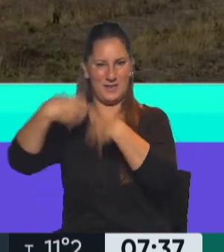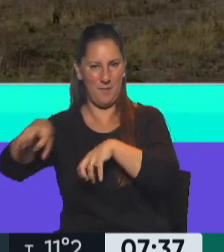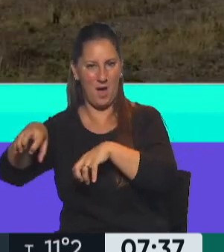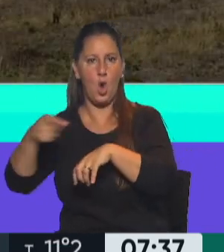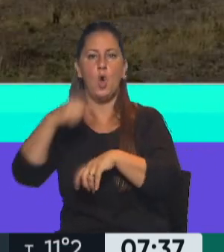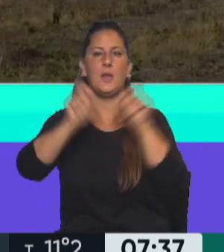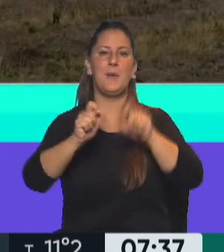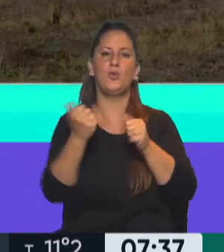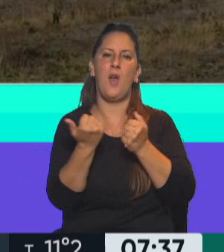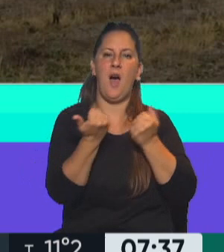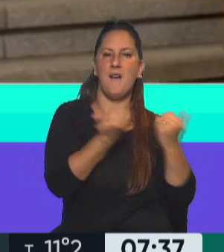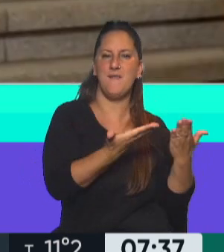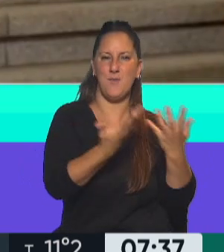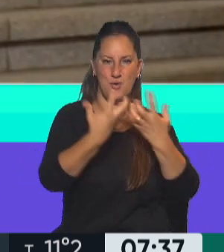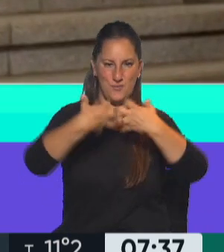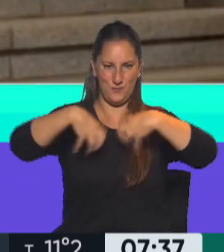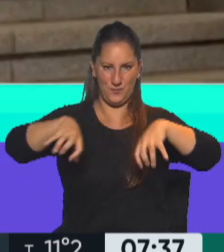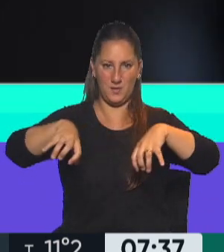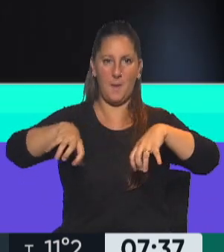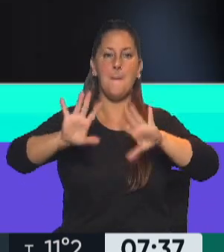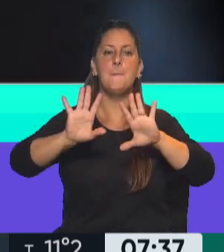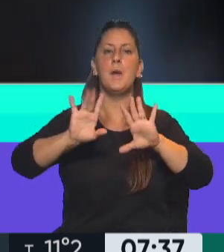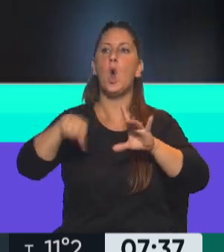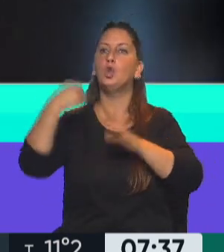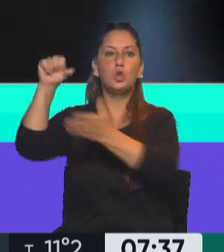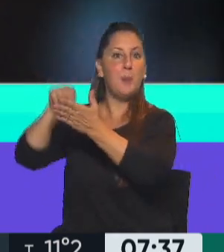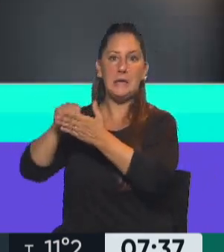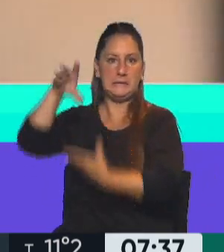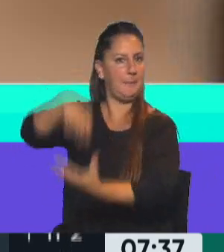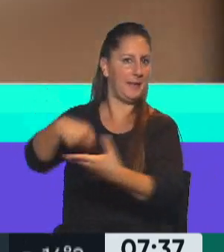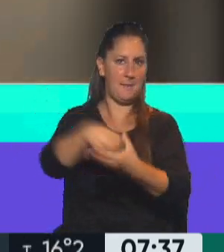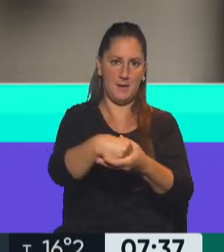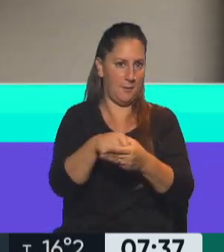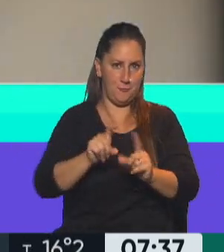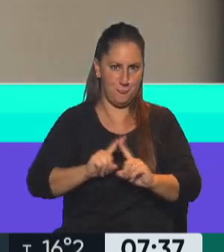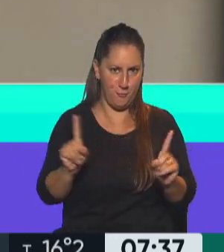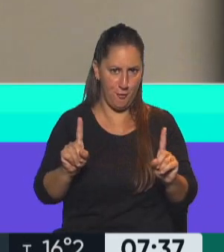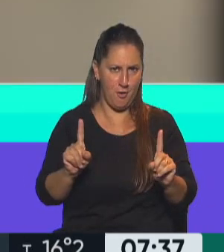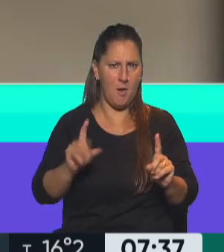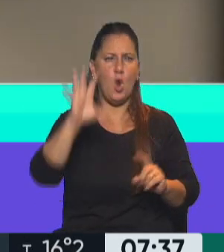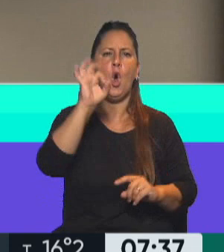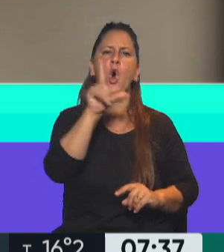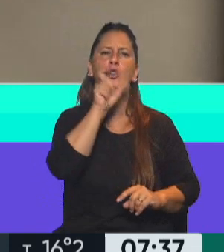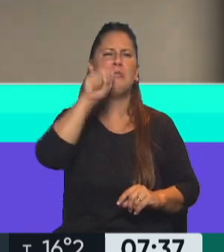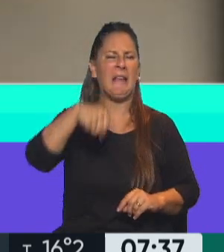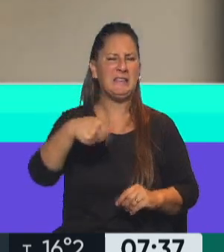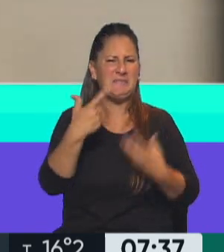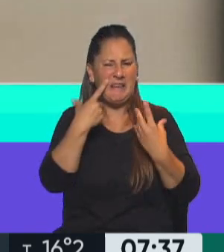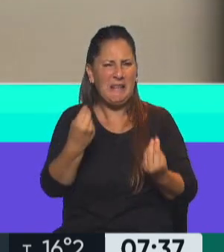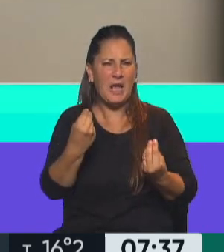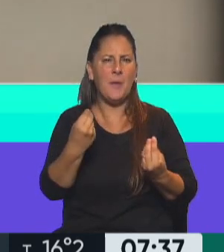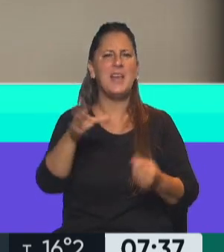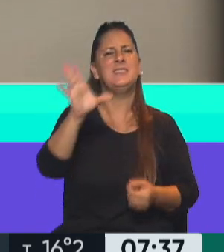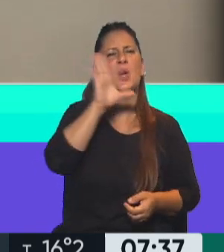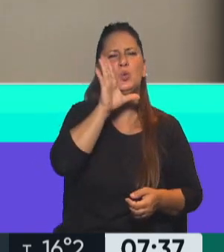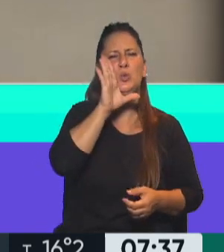que simpatizaban por otro lado, pero no se metían otros estados ahí. Pero ¿qué tiene que ver la OTAN con esto? ¿Qué tienen que ver los Estados